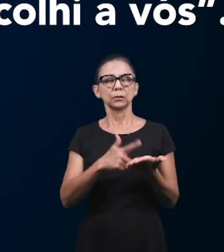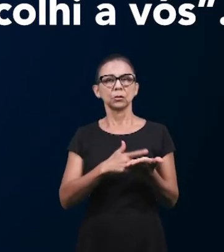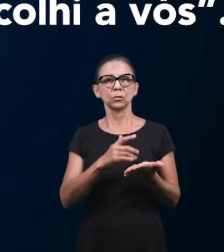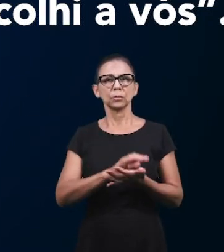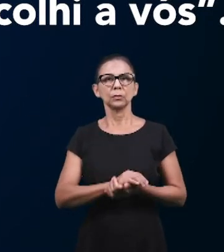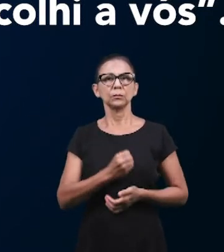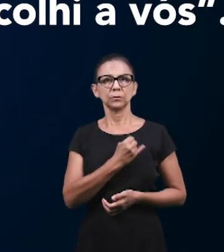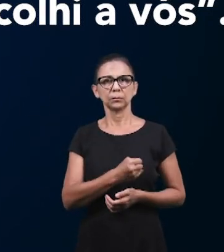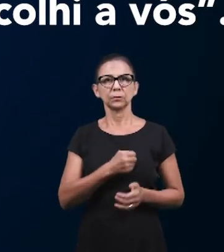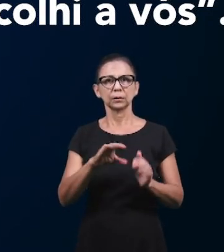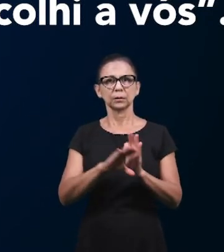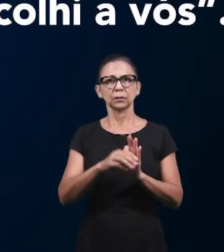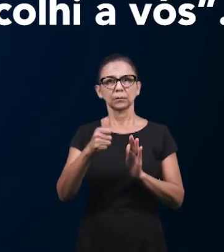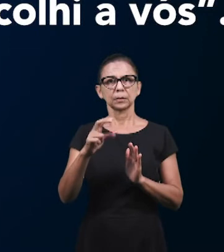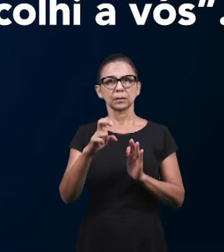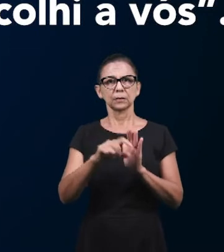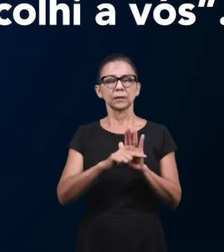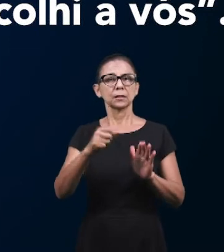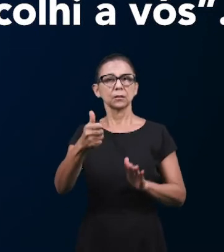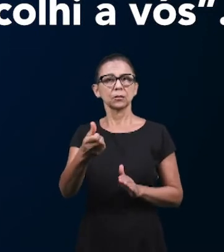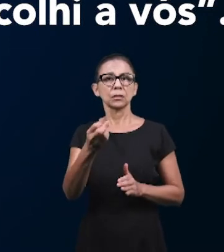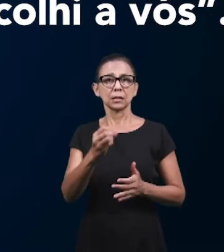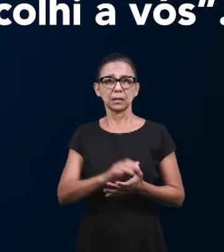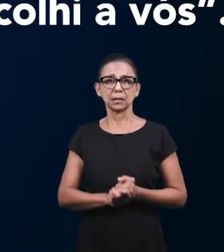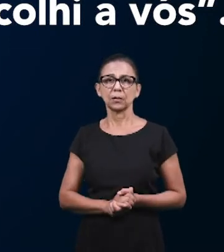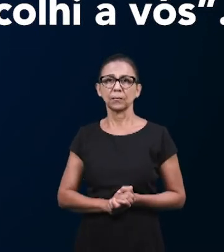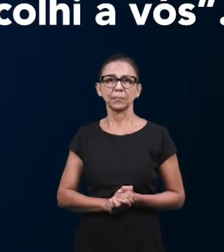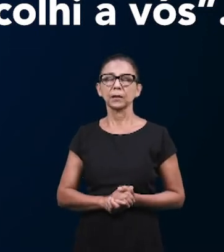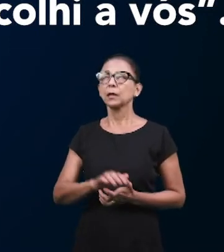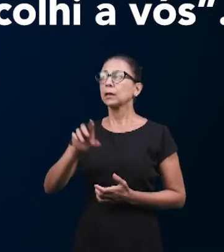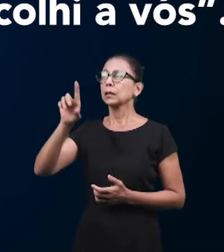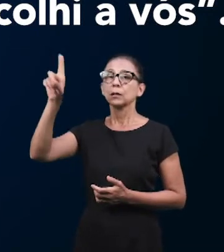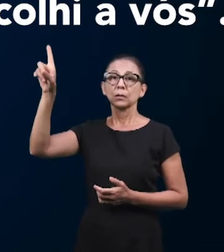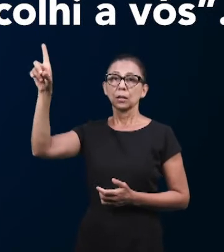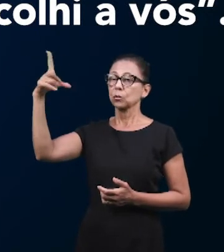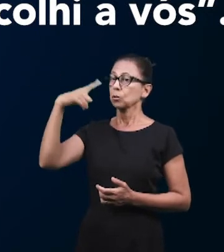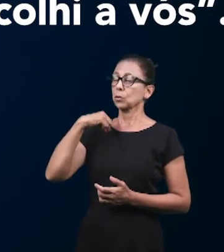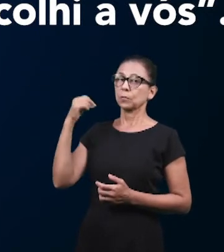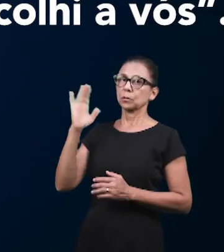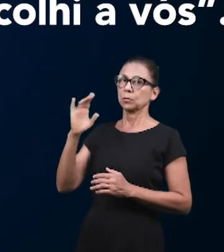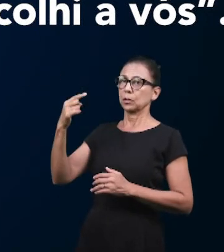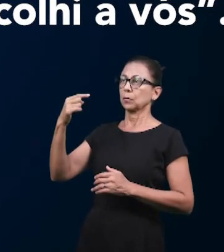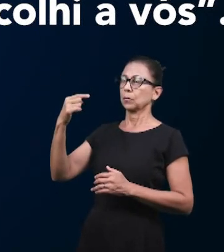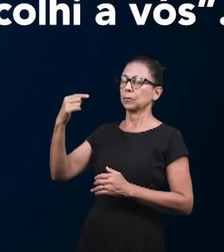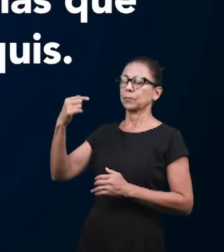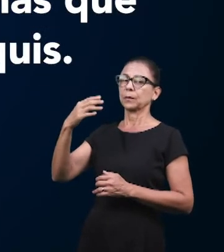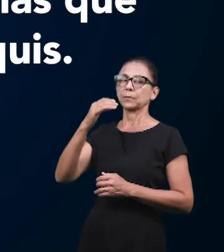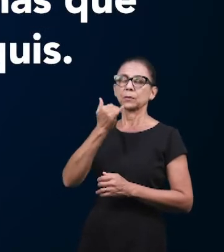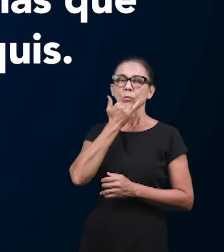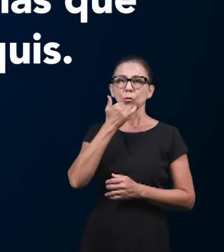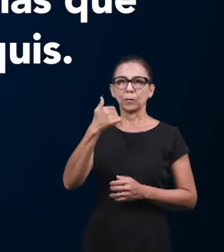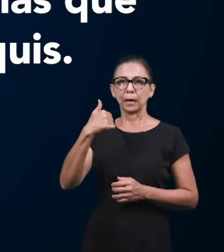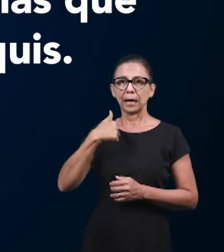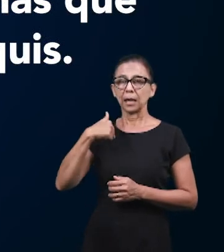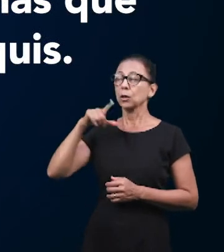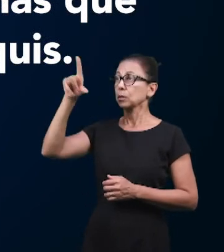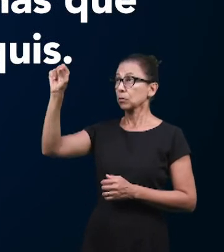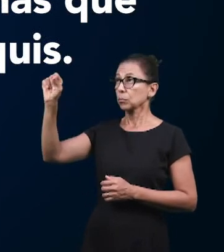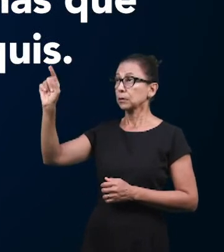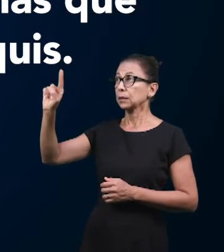16. No me elegisteis vosotros a mí, sino que yo os elegí a vosotros. Como siervos